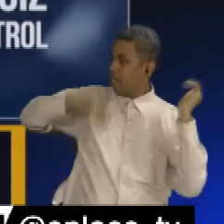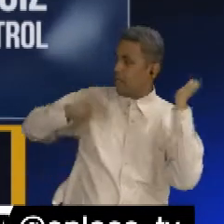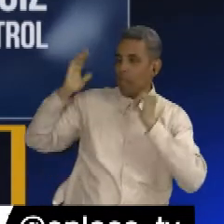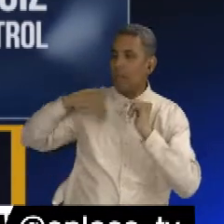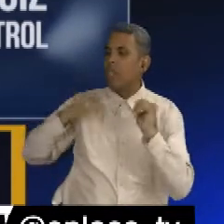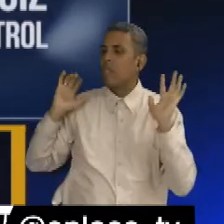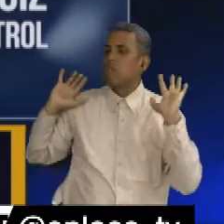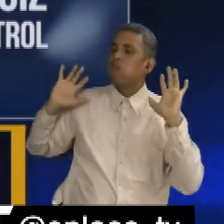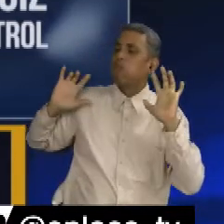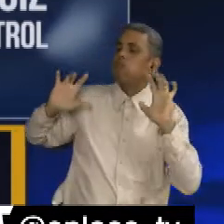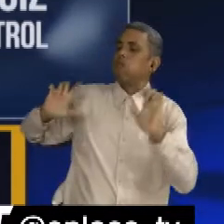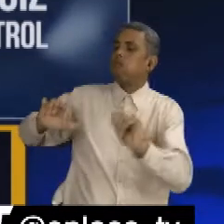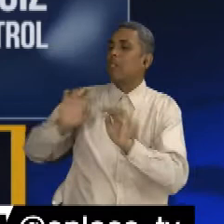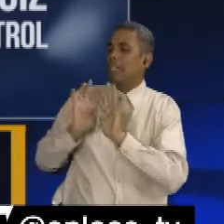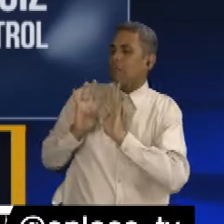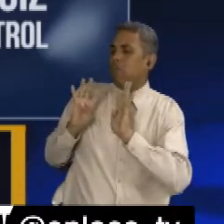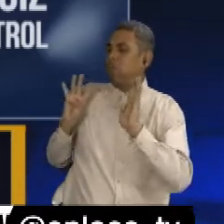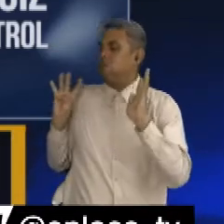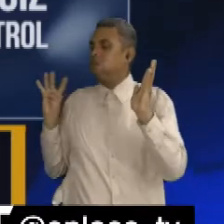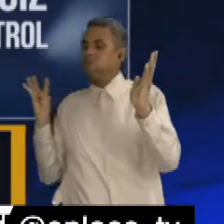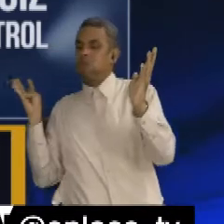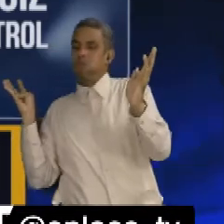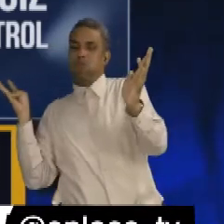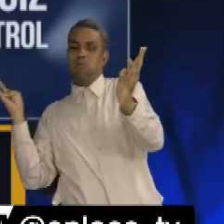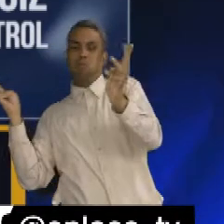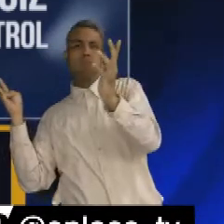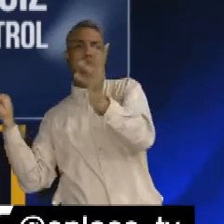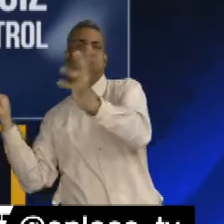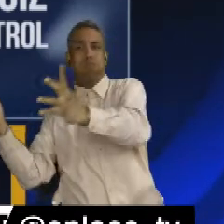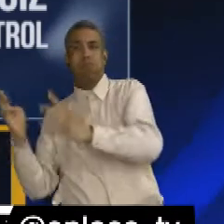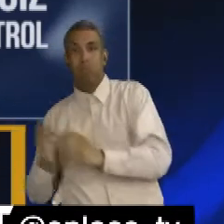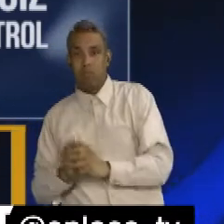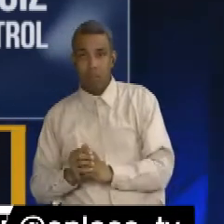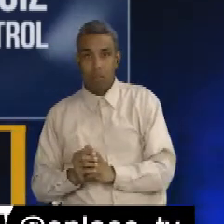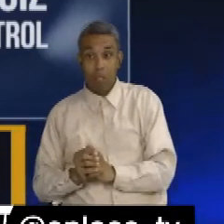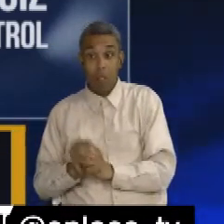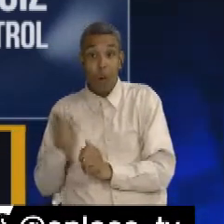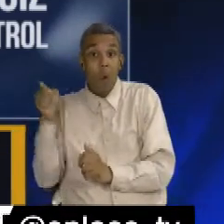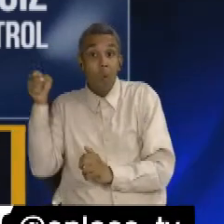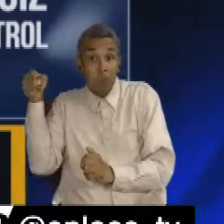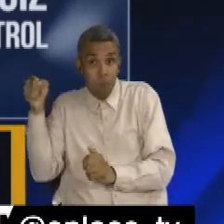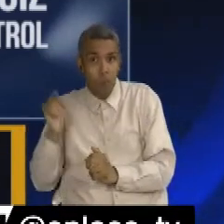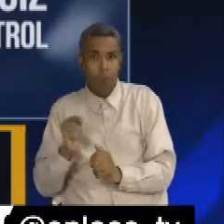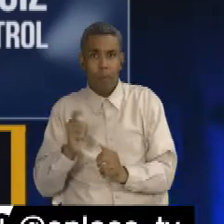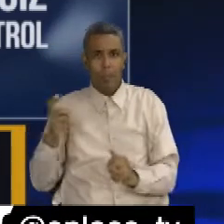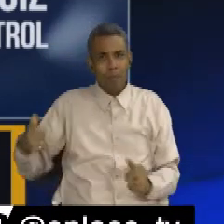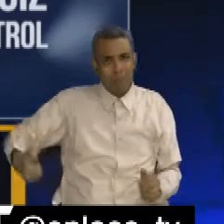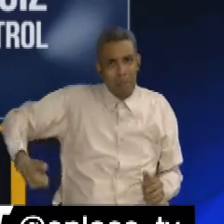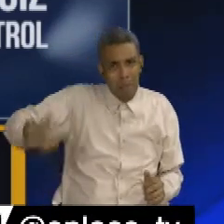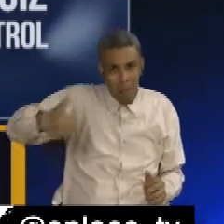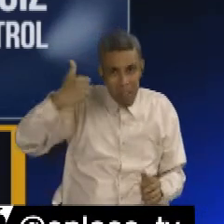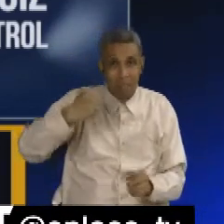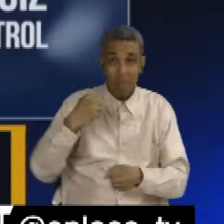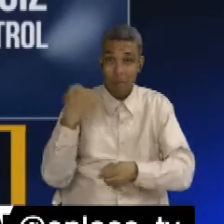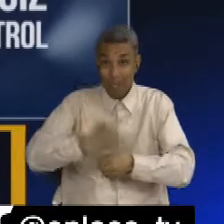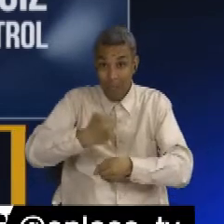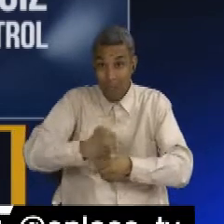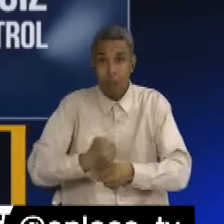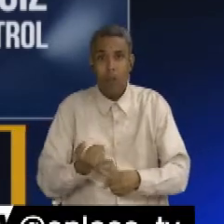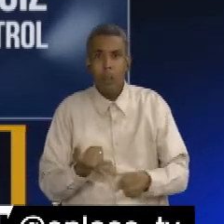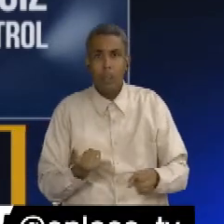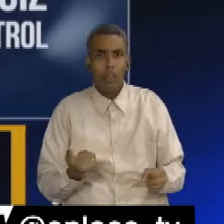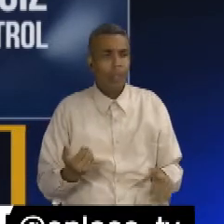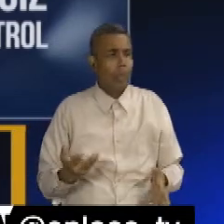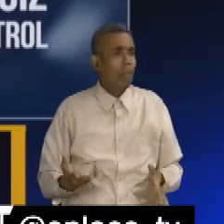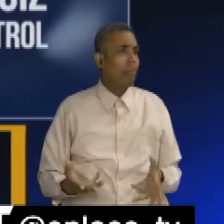condición de secuestro, podríamos decir, a cerca de 23 funcionarios, tanto nuestros como contratistas, quienes no han podido hacer el